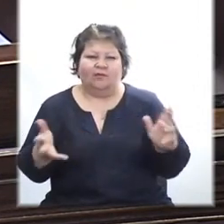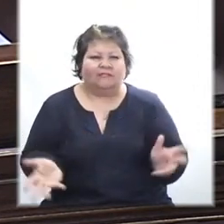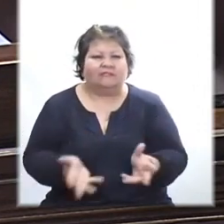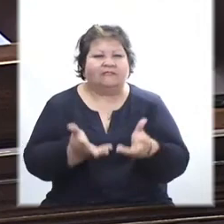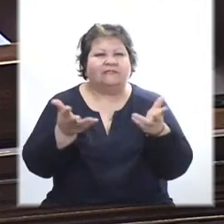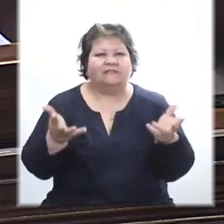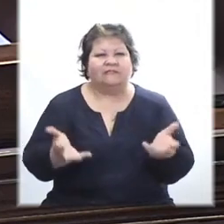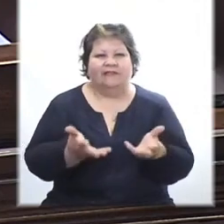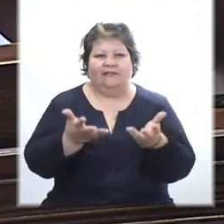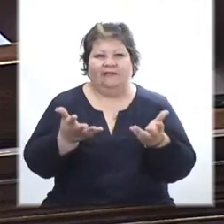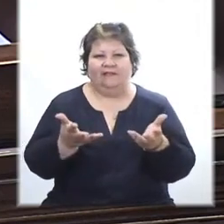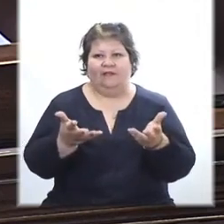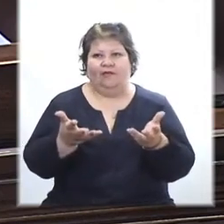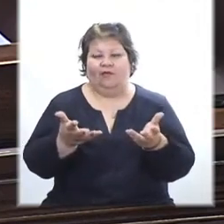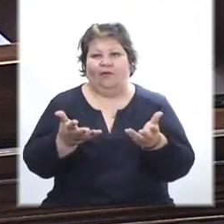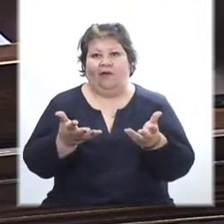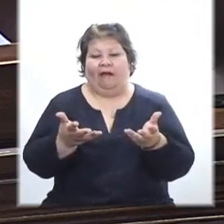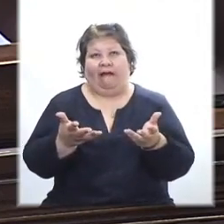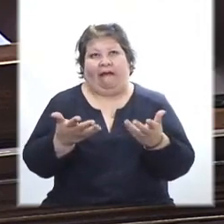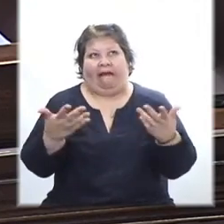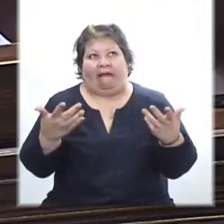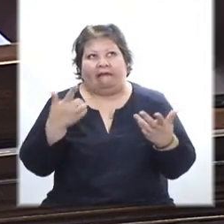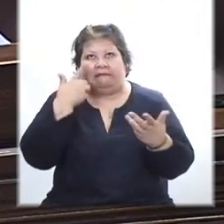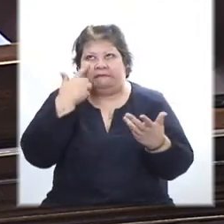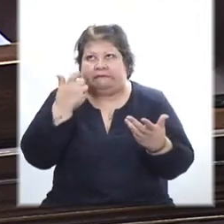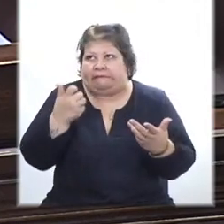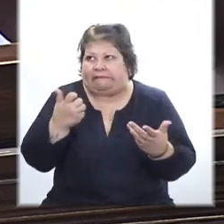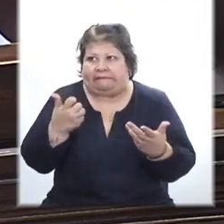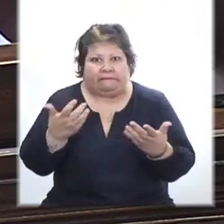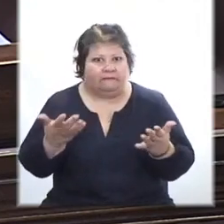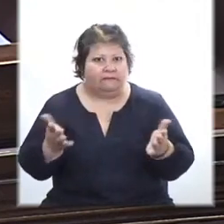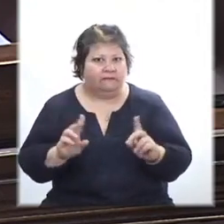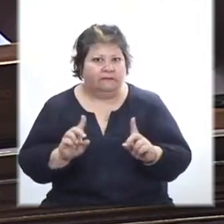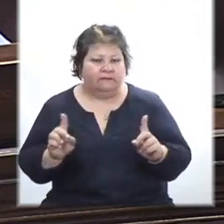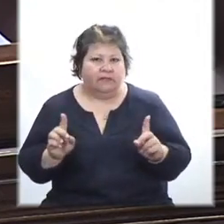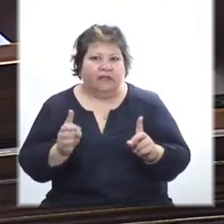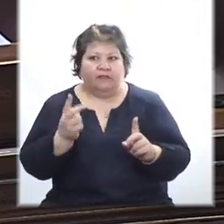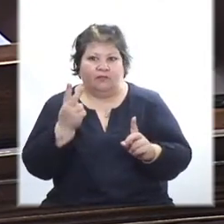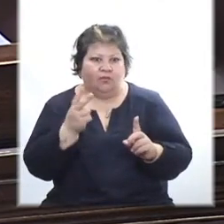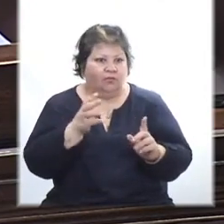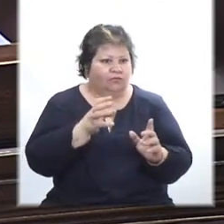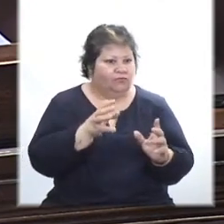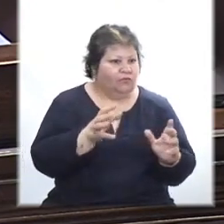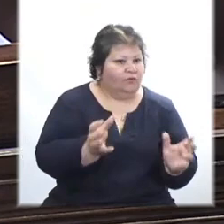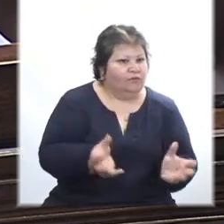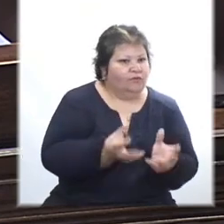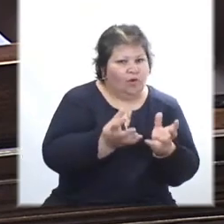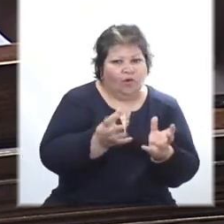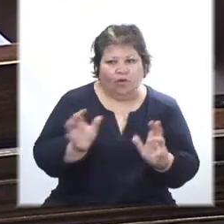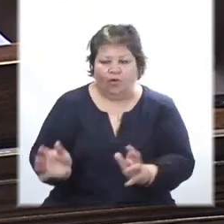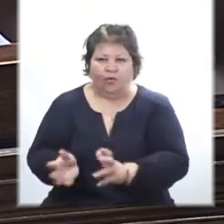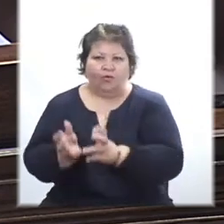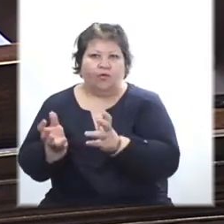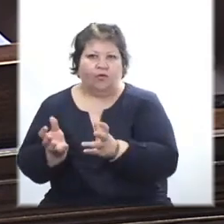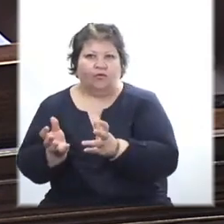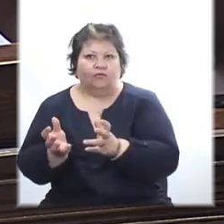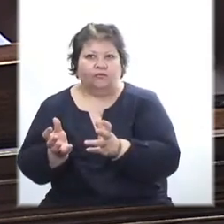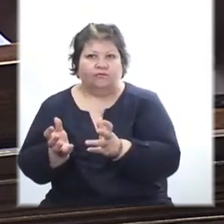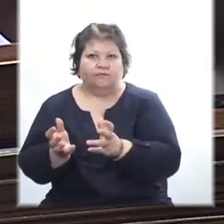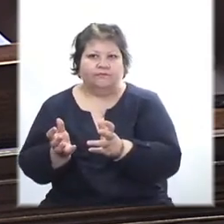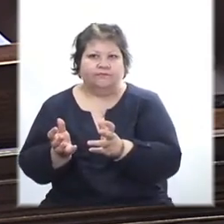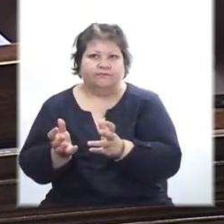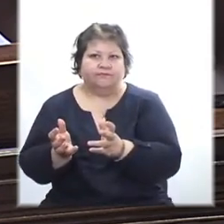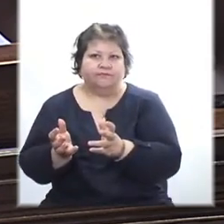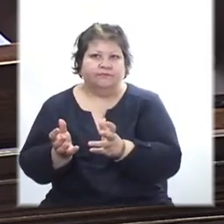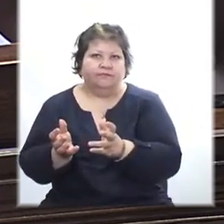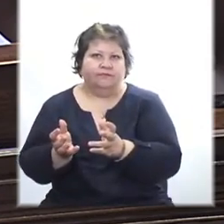fueron accidentales. En principio se habló de 2 focos, ahí puede haber alguna diferencia en lo que se dice. Uno